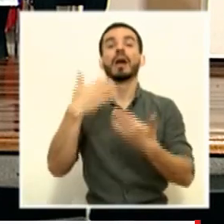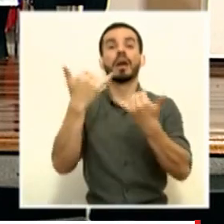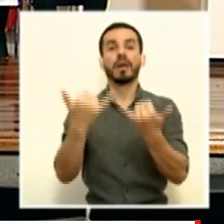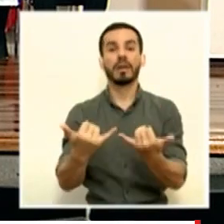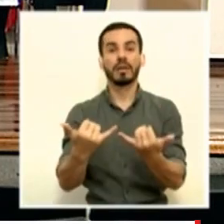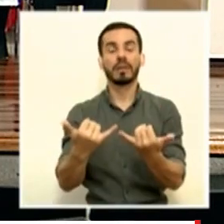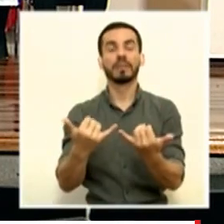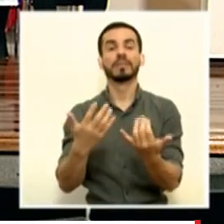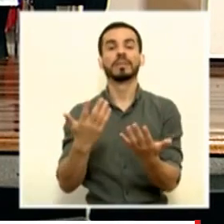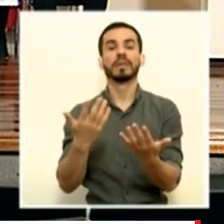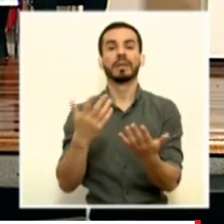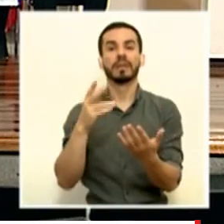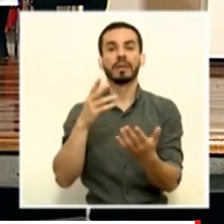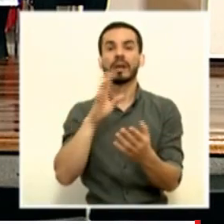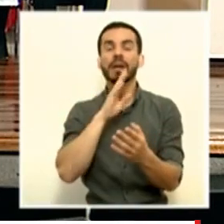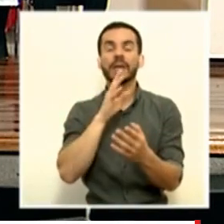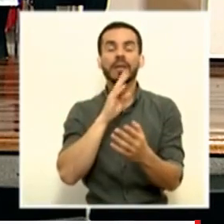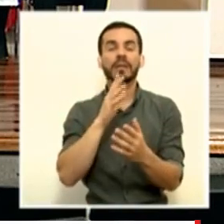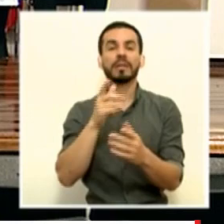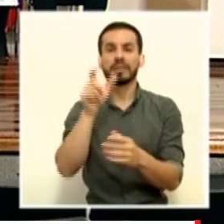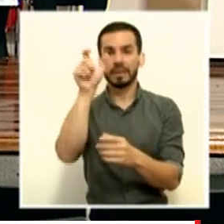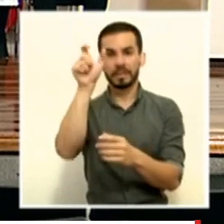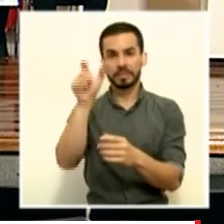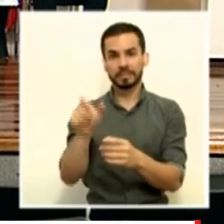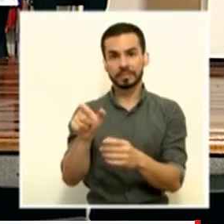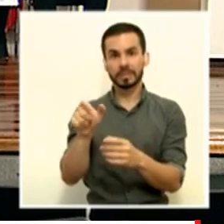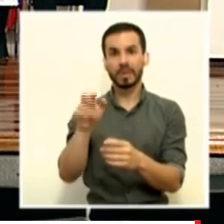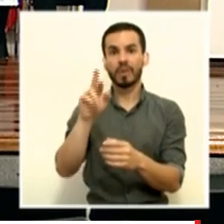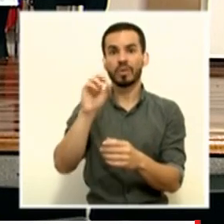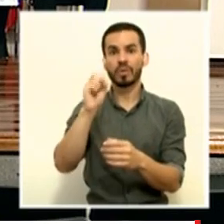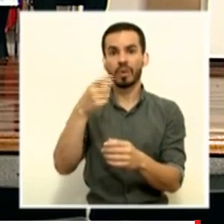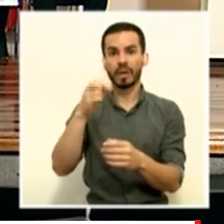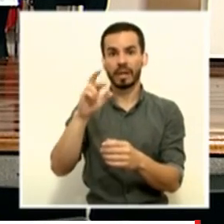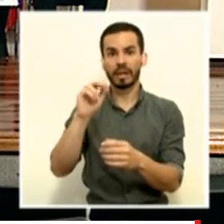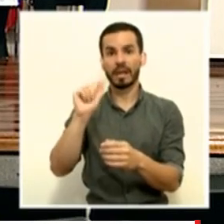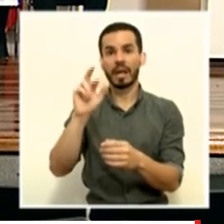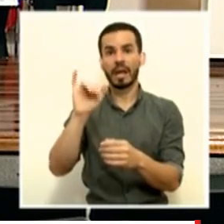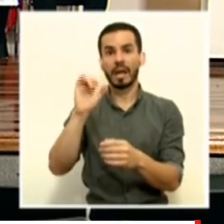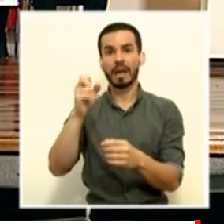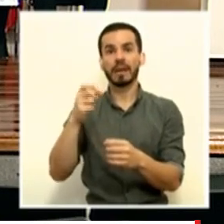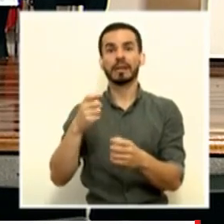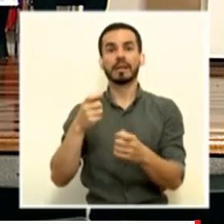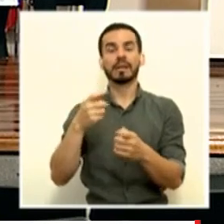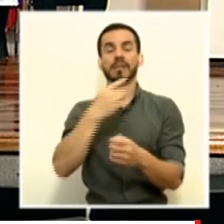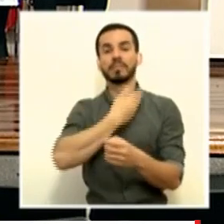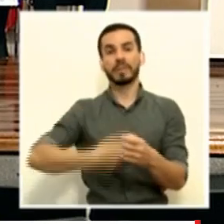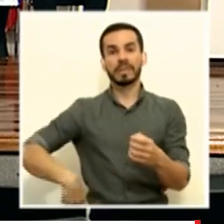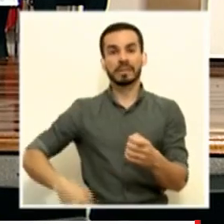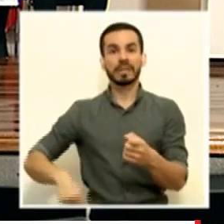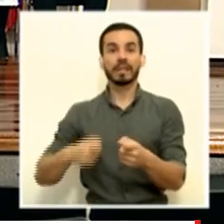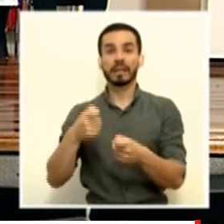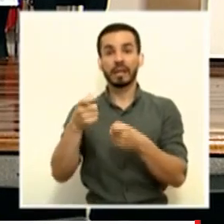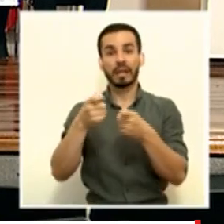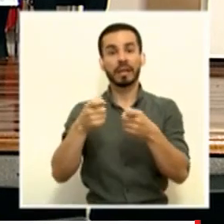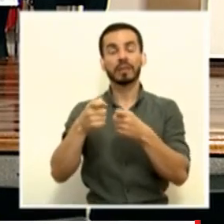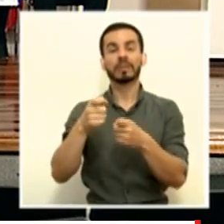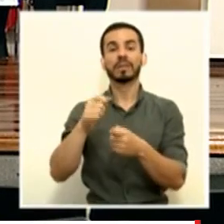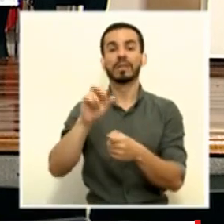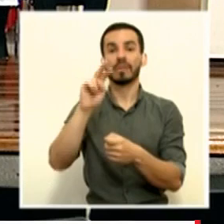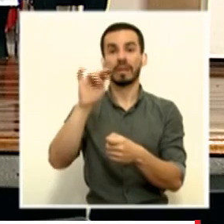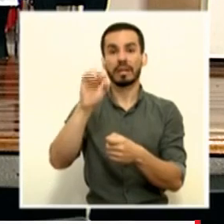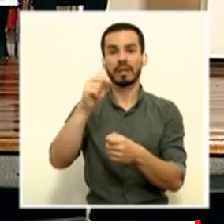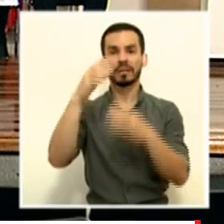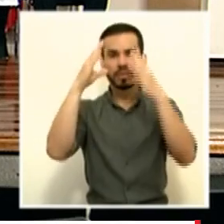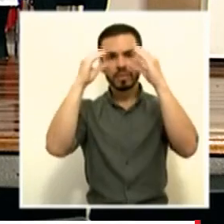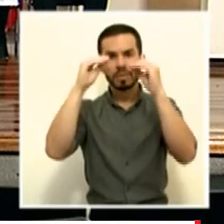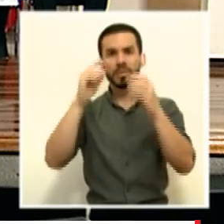continuación vamos a escuchar precisamente al señor Roger Arias, presidente ejecutivo del Instituto Nacional de Seguros, quien nos informará